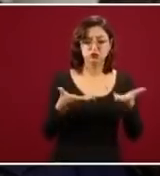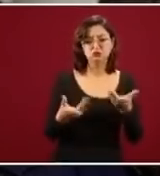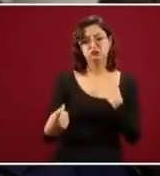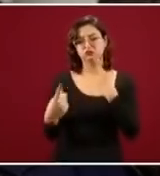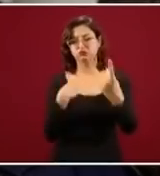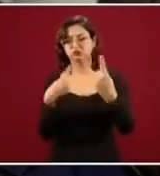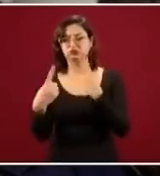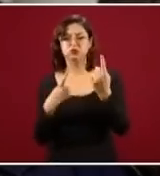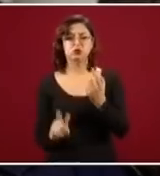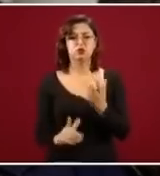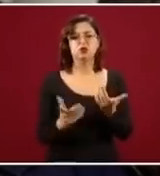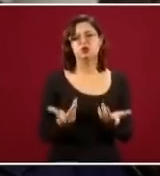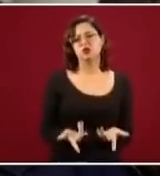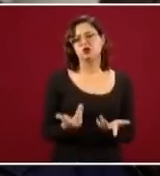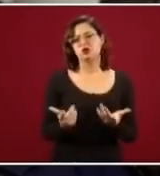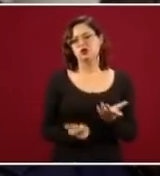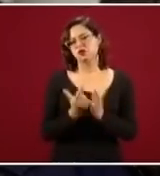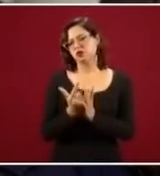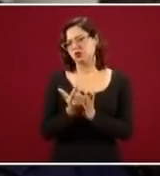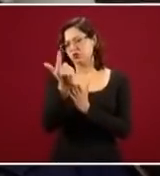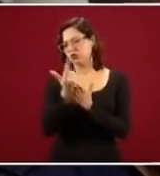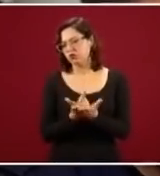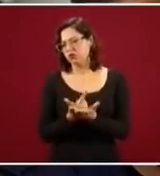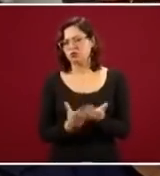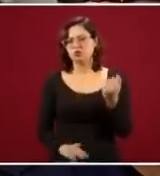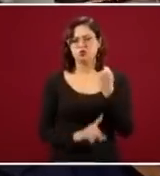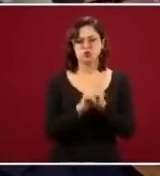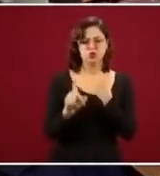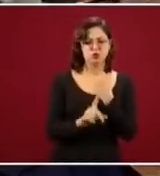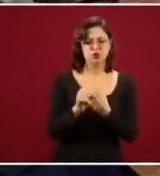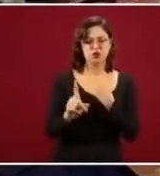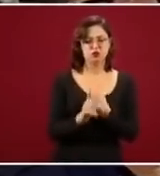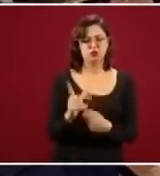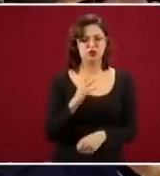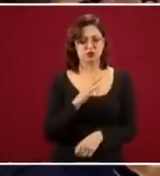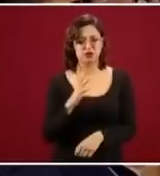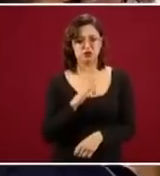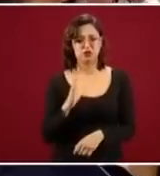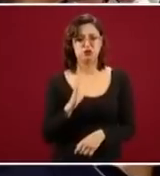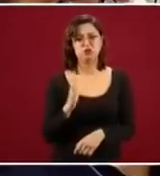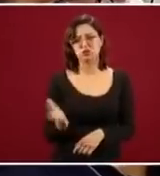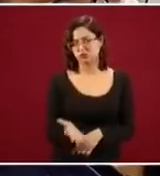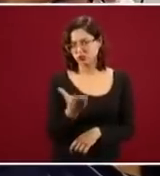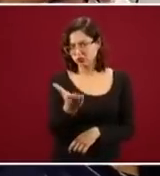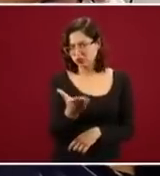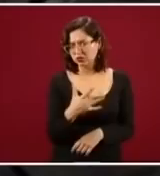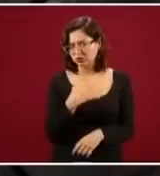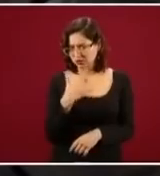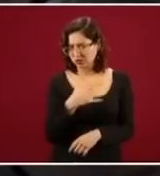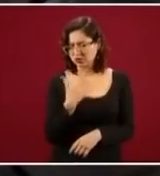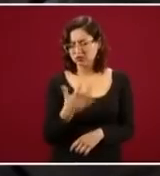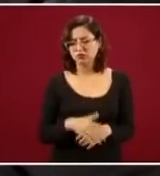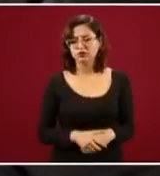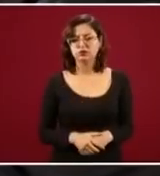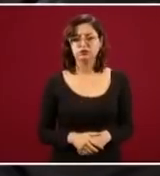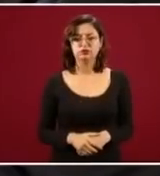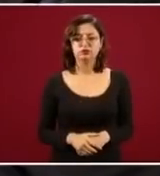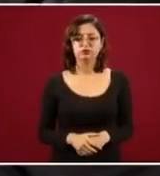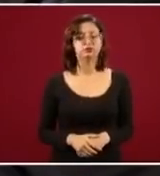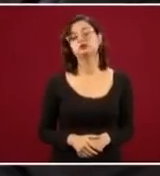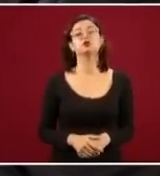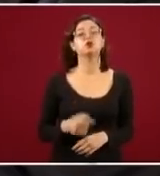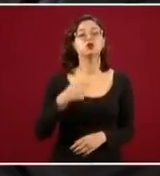listado de cuáles son todos estos problemas que existen en el país? Pues esa sí, sería la primera pregunta, si sí, me permite. No coincido con